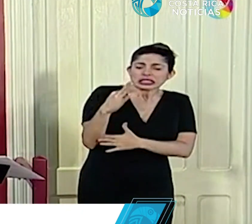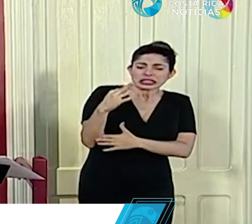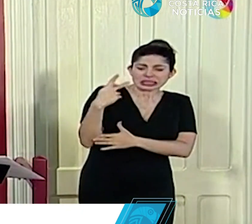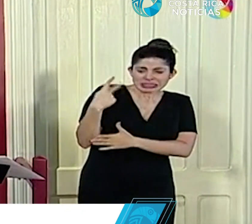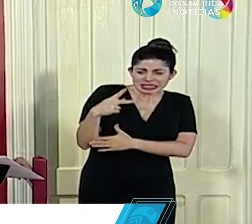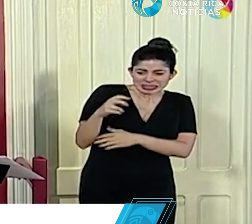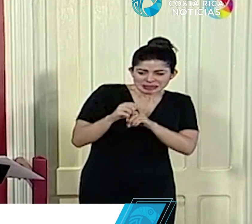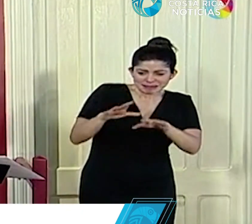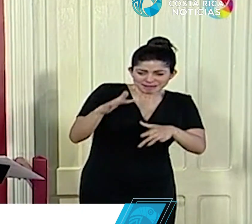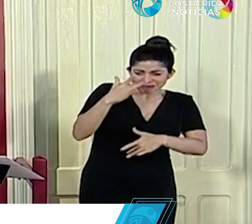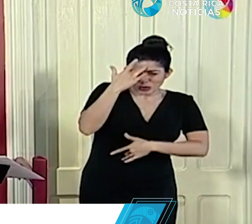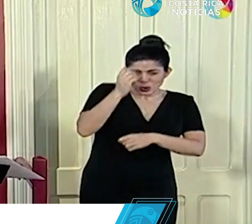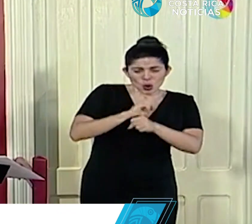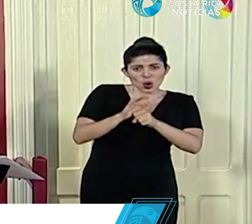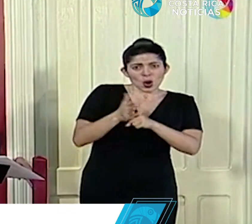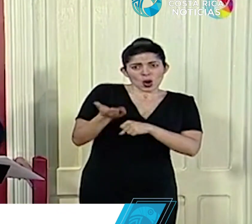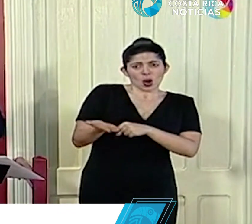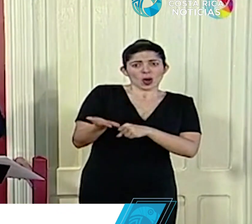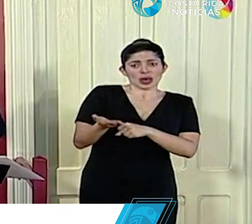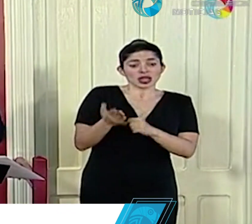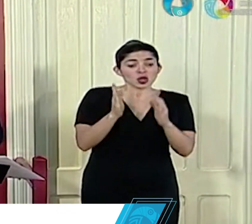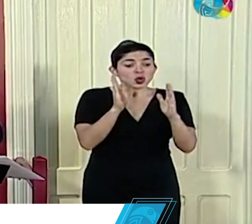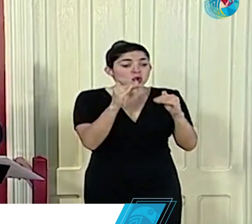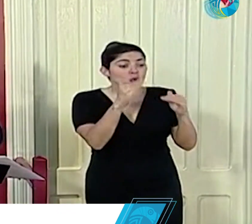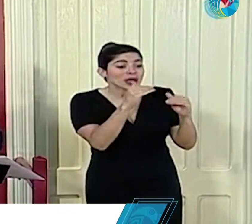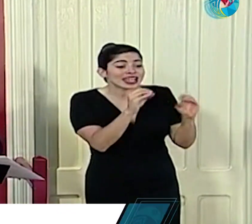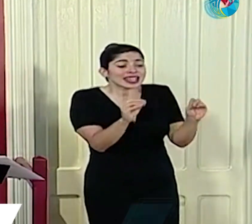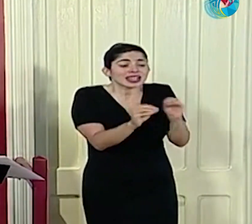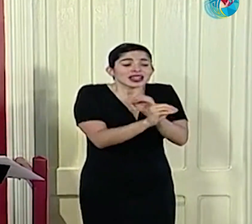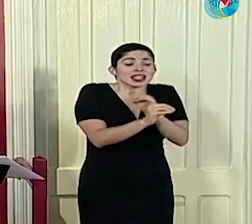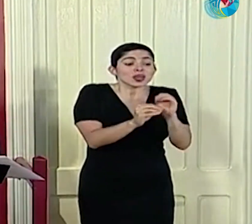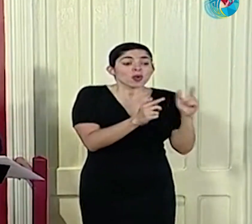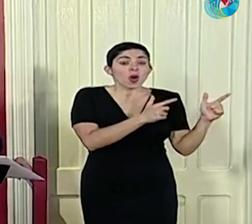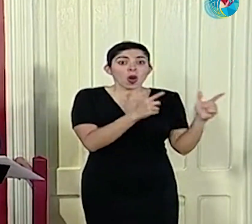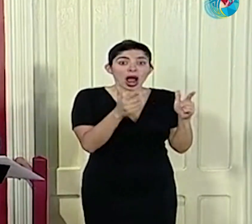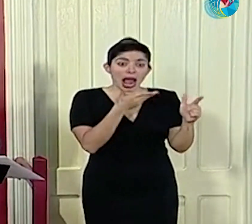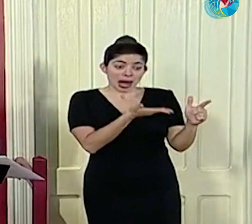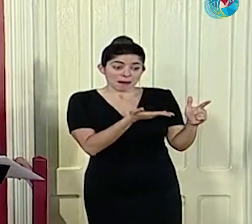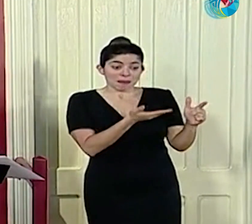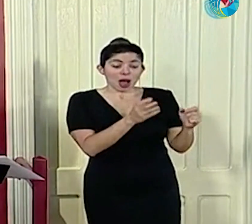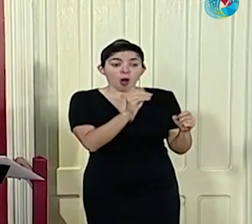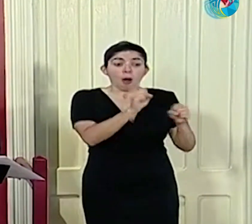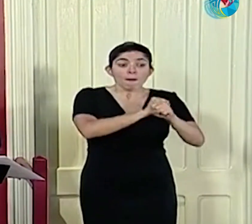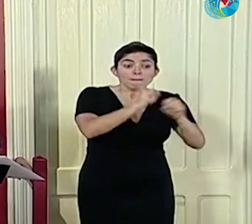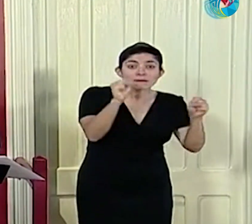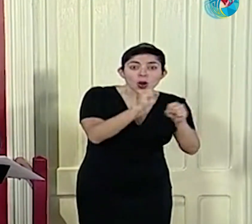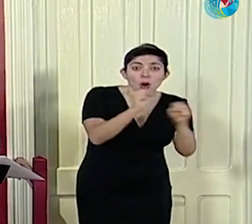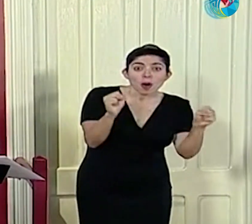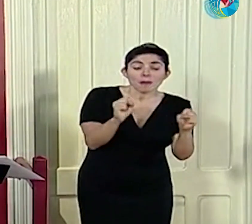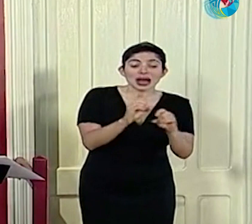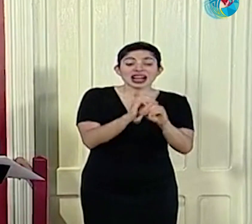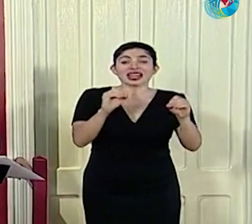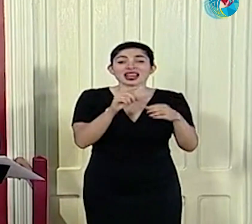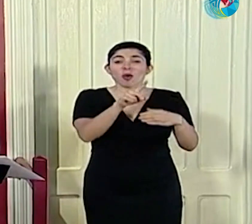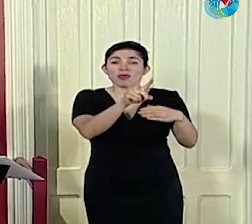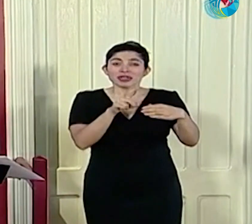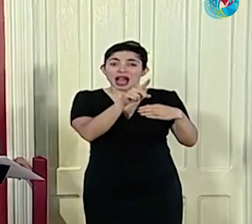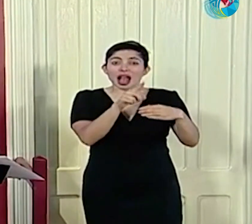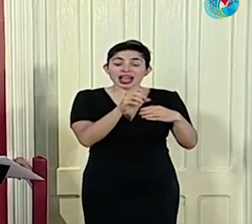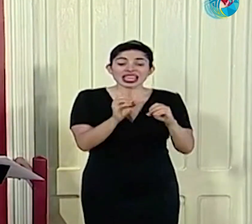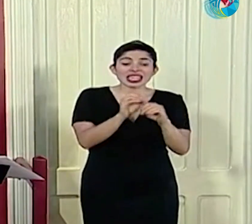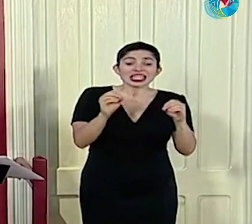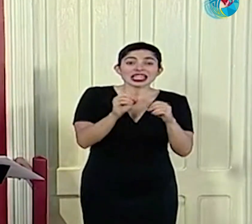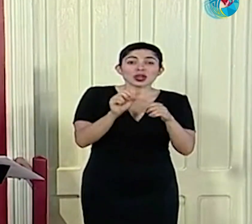la pandemia del COVID-19 que no ha habido ni una sola arma de fuego, ni una sola bomba, ni un solo tanque, ni un